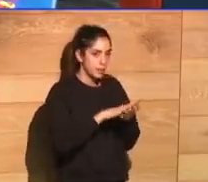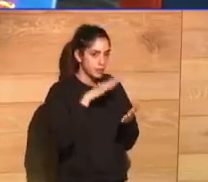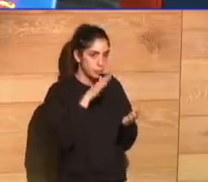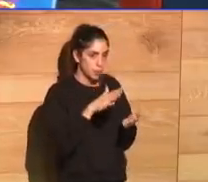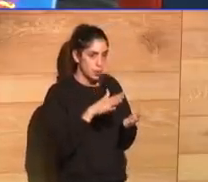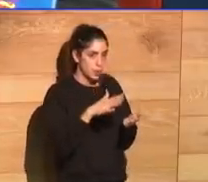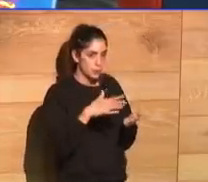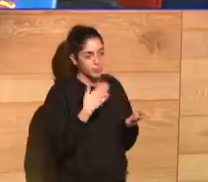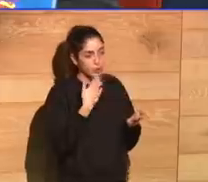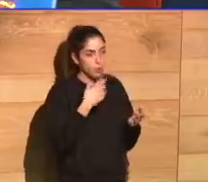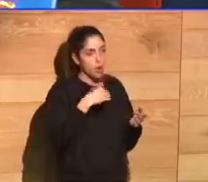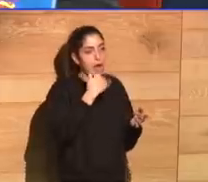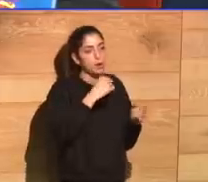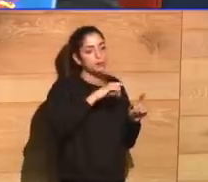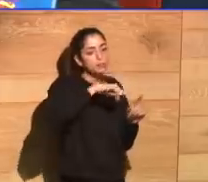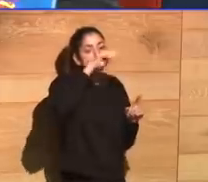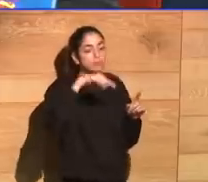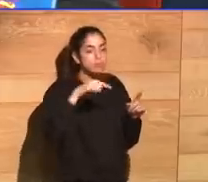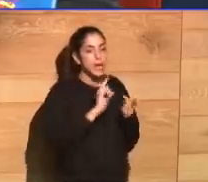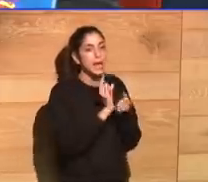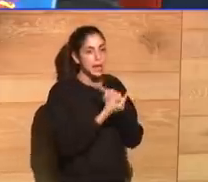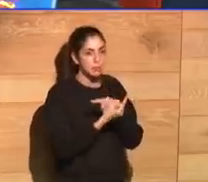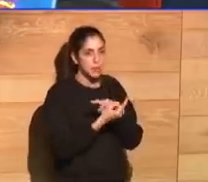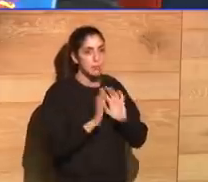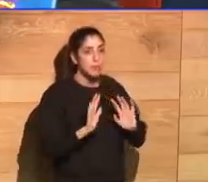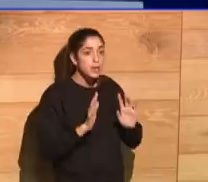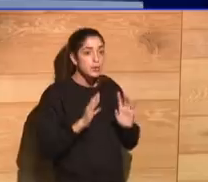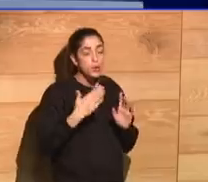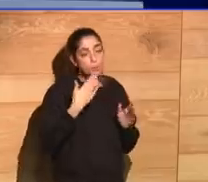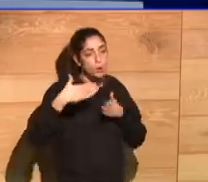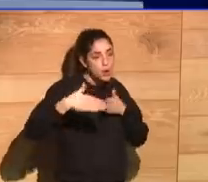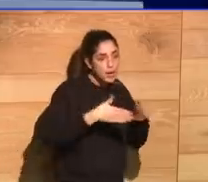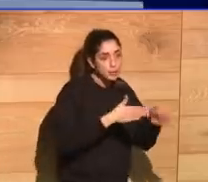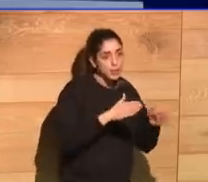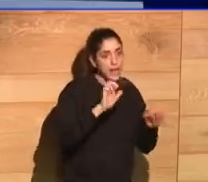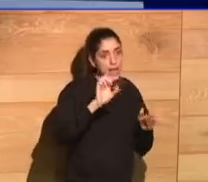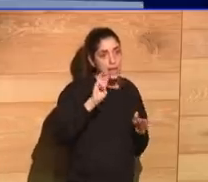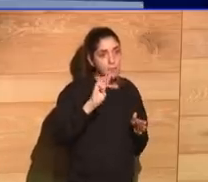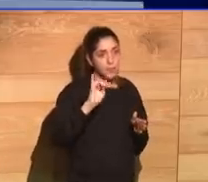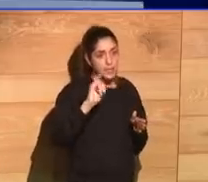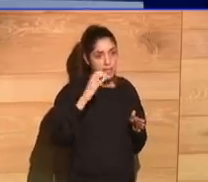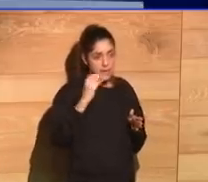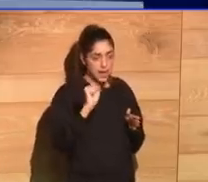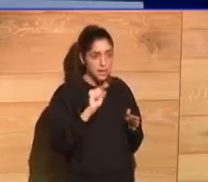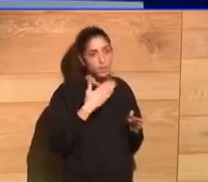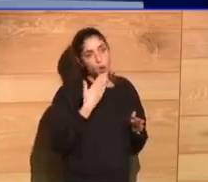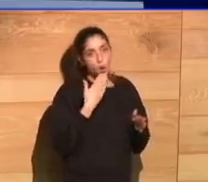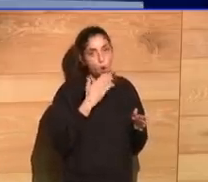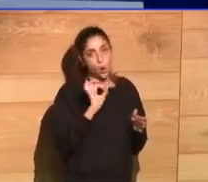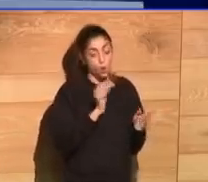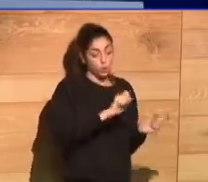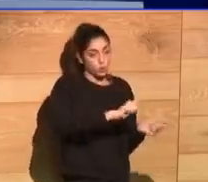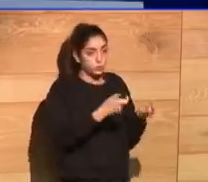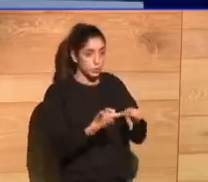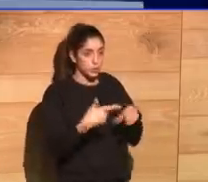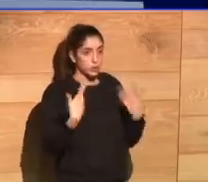bastante curiosa en la película. Pero él busca el camino de la épica y efectivamente el de la verosimilitud. Y el elefante en la habitación